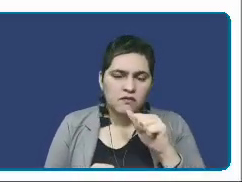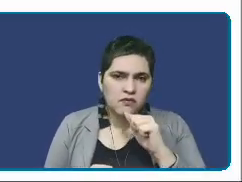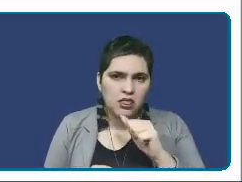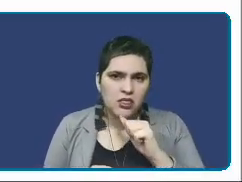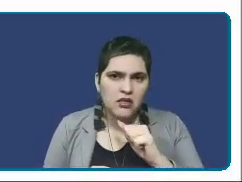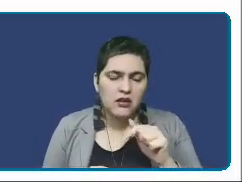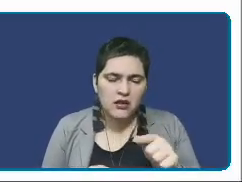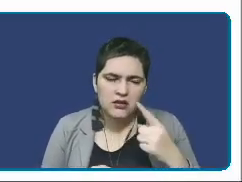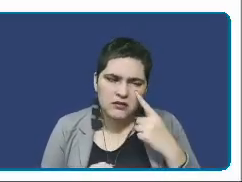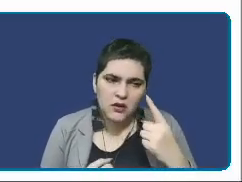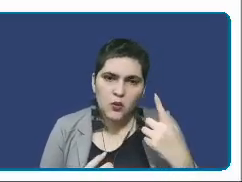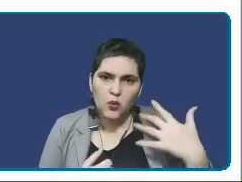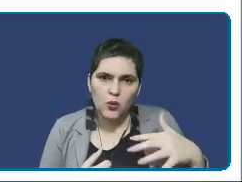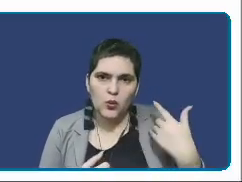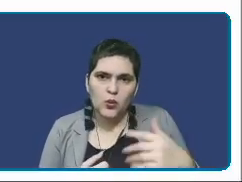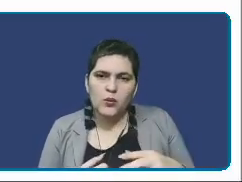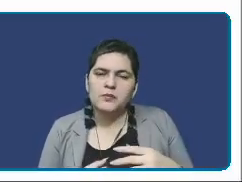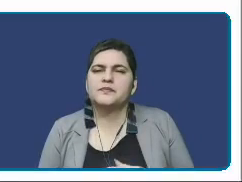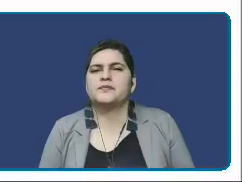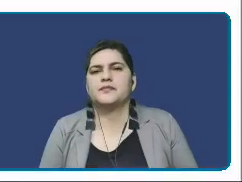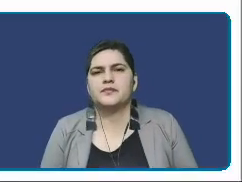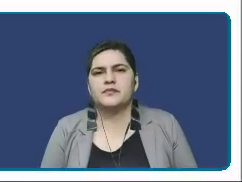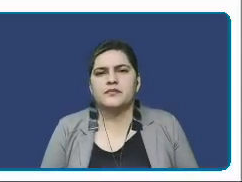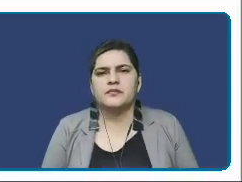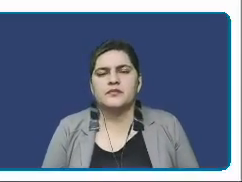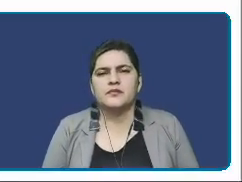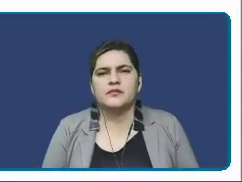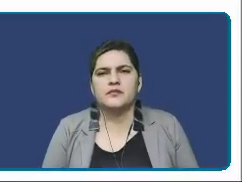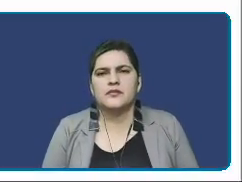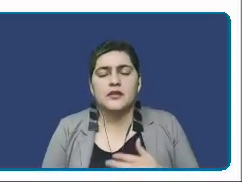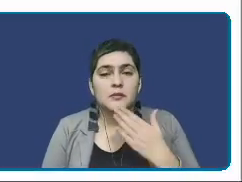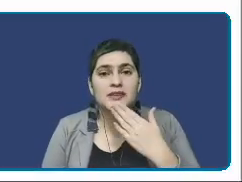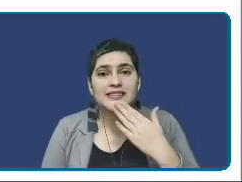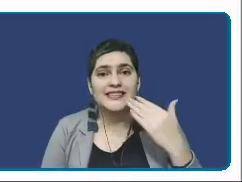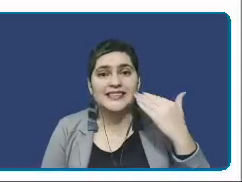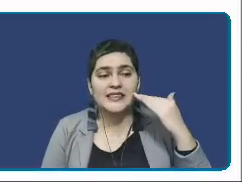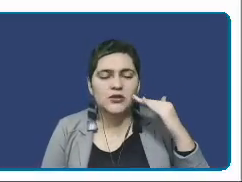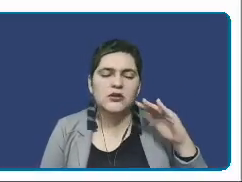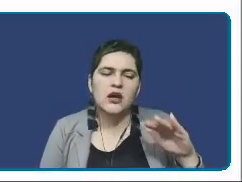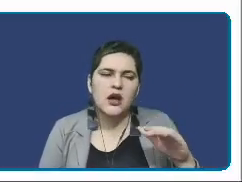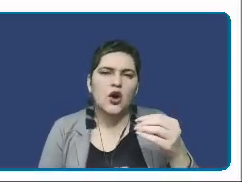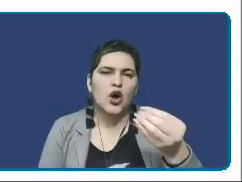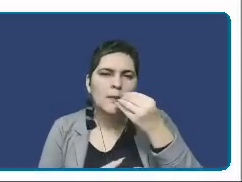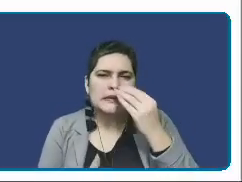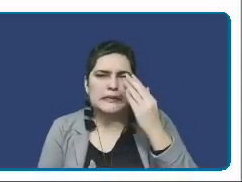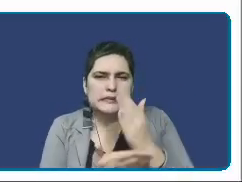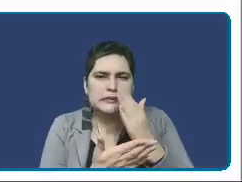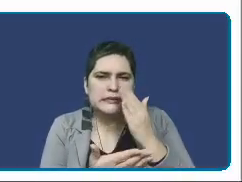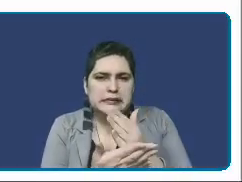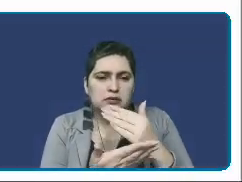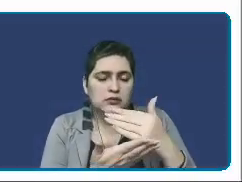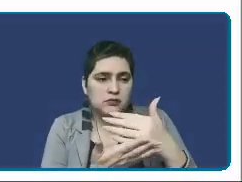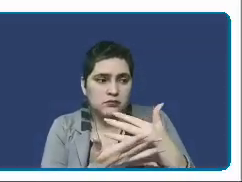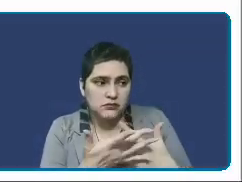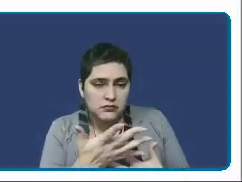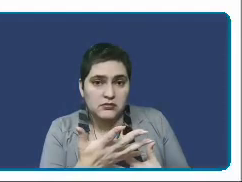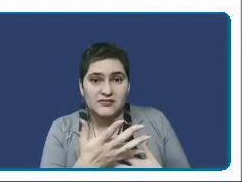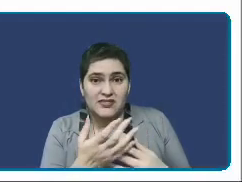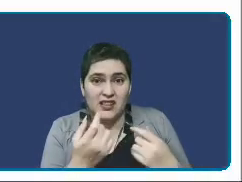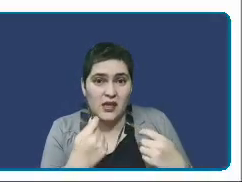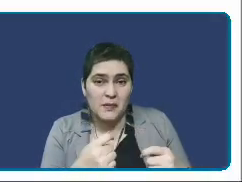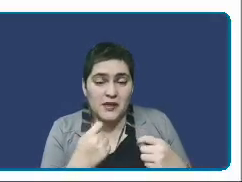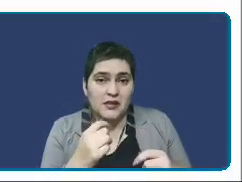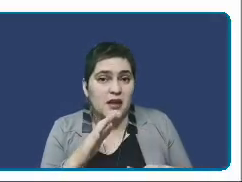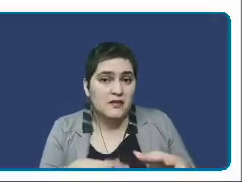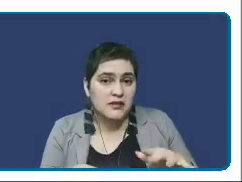tratamiento, o ir a incorporar a algún niño en una dieta específica restrictiva como si fuese un tratamiento. Muchas veces esto